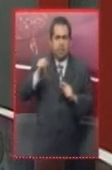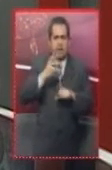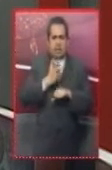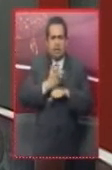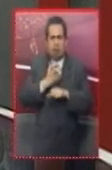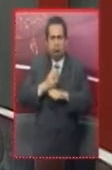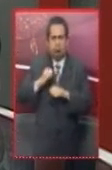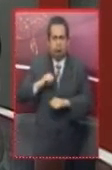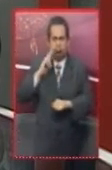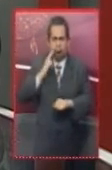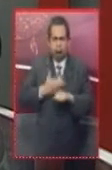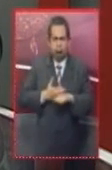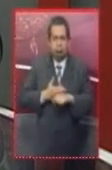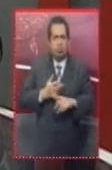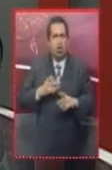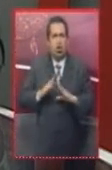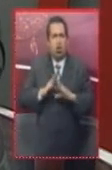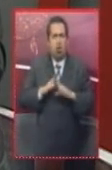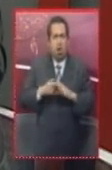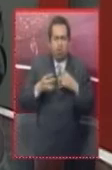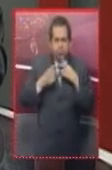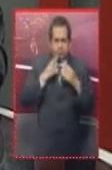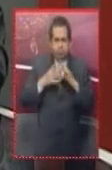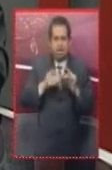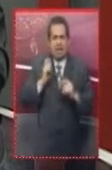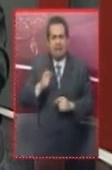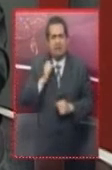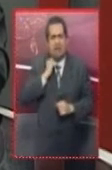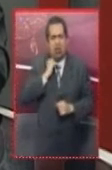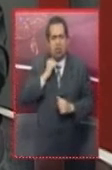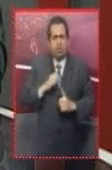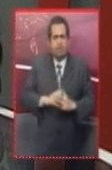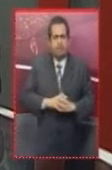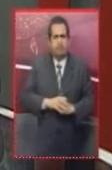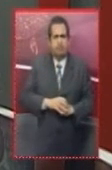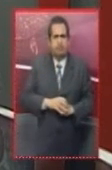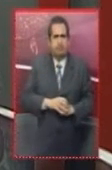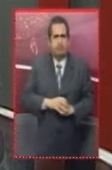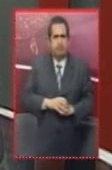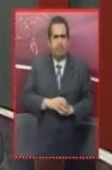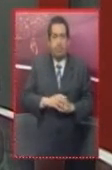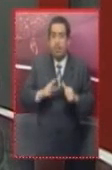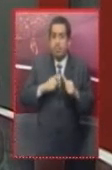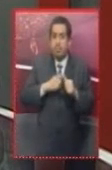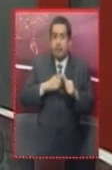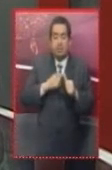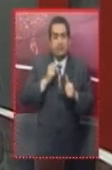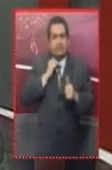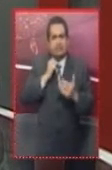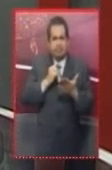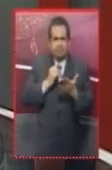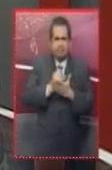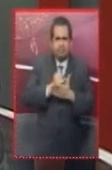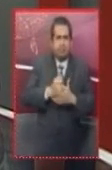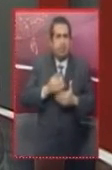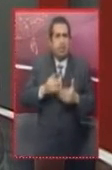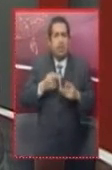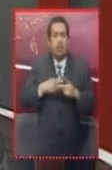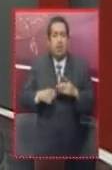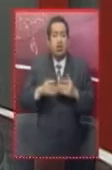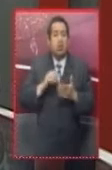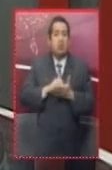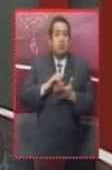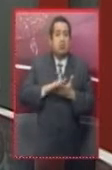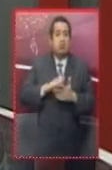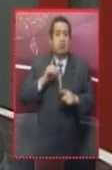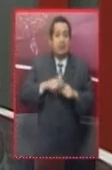América. Veamos cómo se dio la discusión en la Cámara Alta. El primer dictamen que el Senado de la República aprobó al iniciar esta legislatura